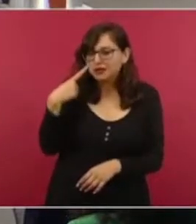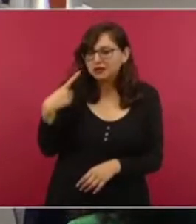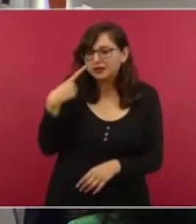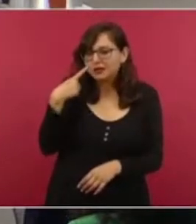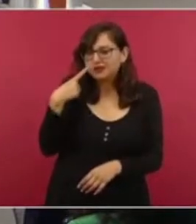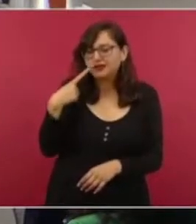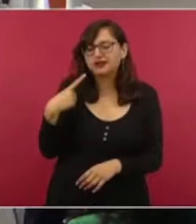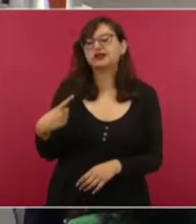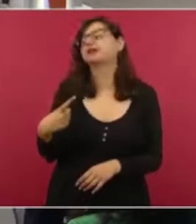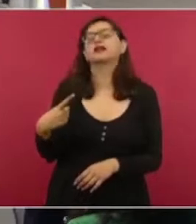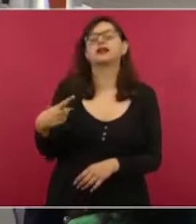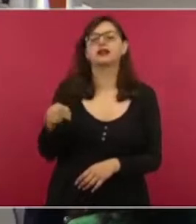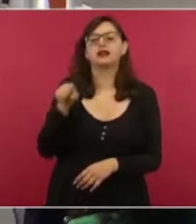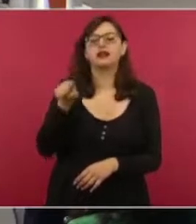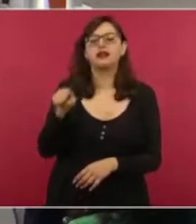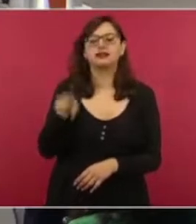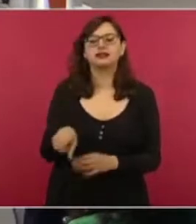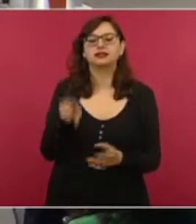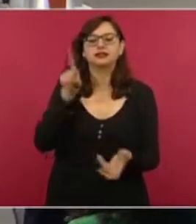era